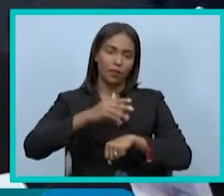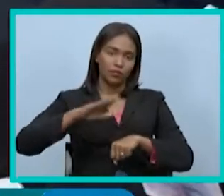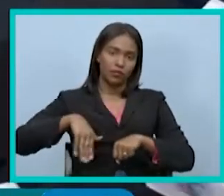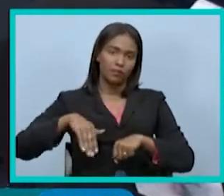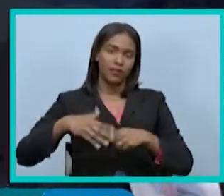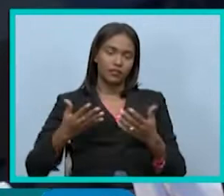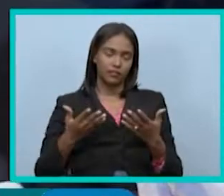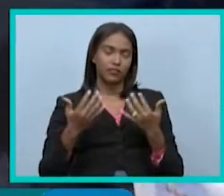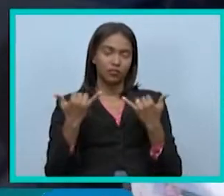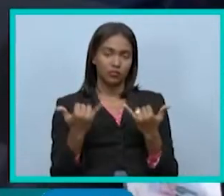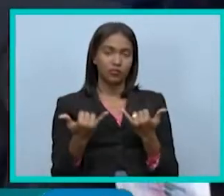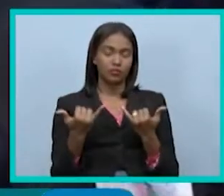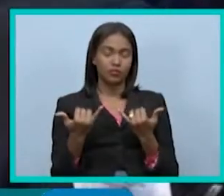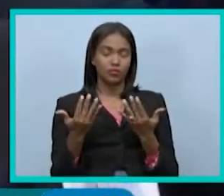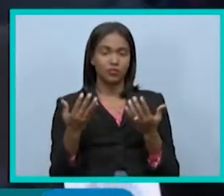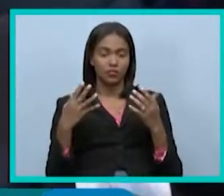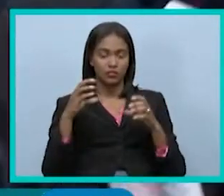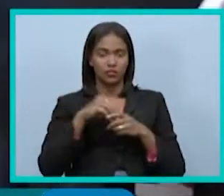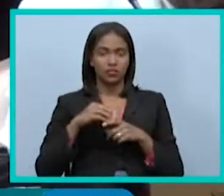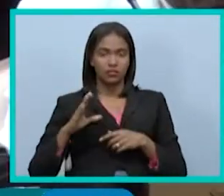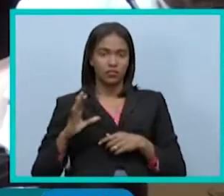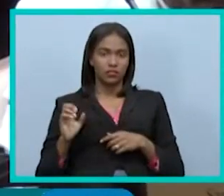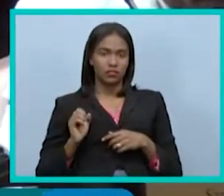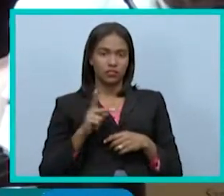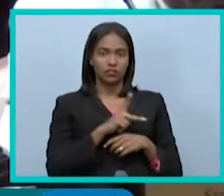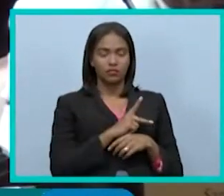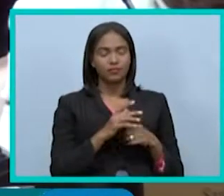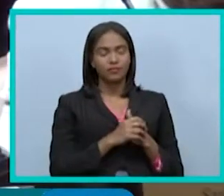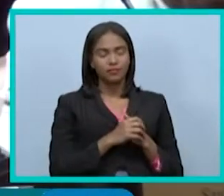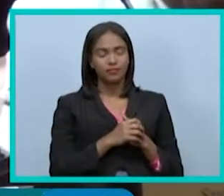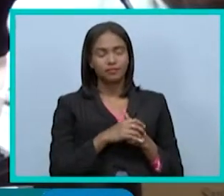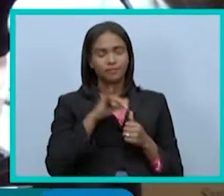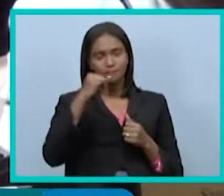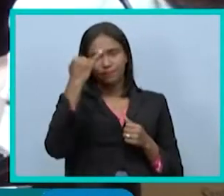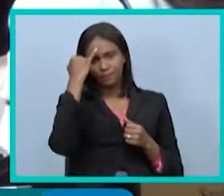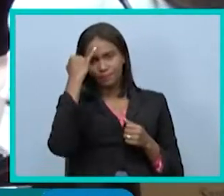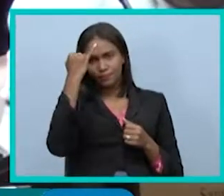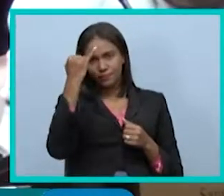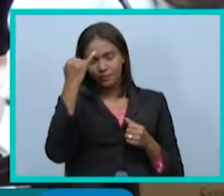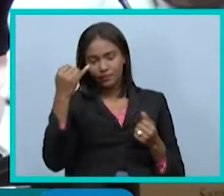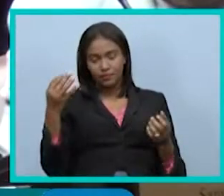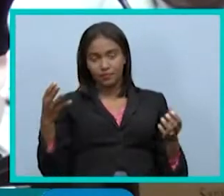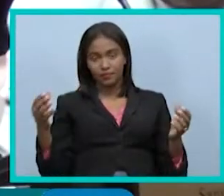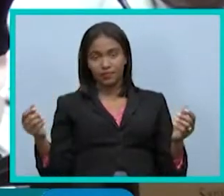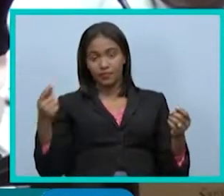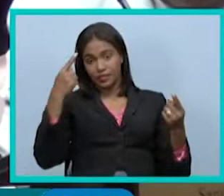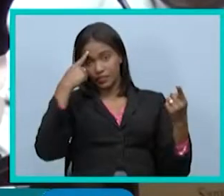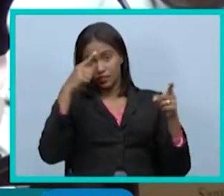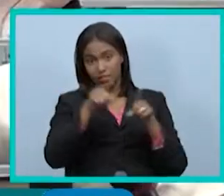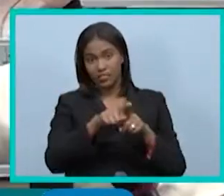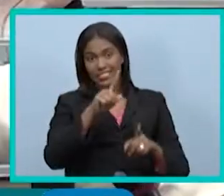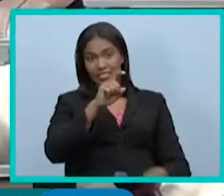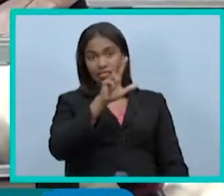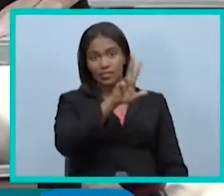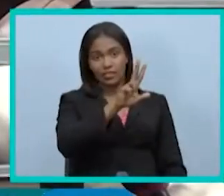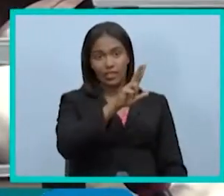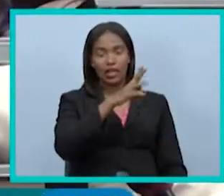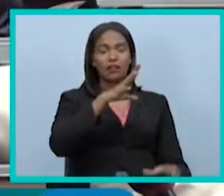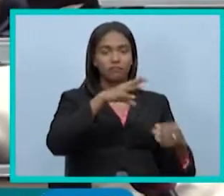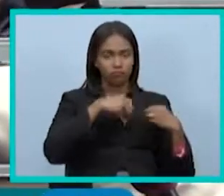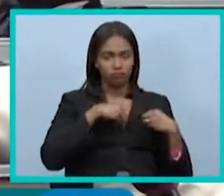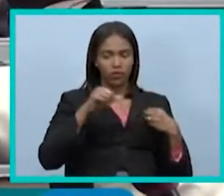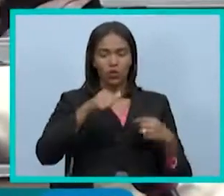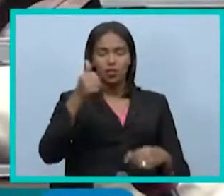que fue aprobado hoy en la Cámara de Diputados. La iniciativa fue aprobada con 103 votos favorables y 37